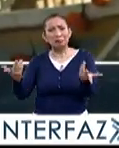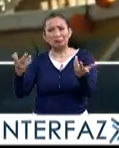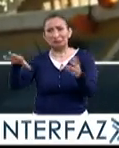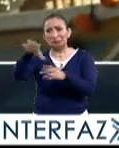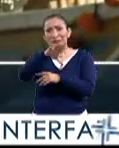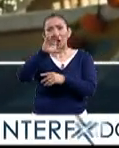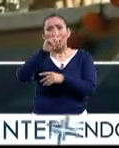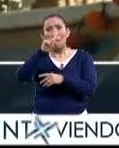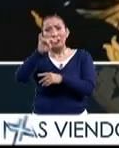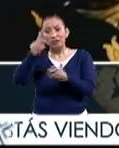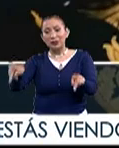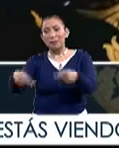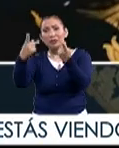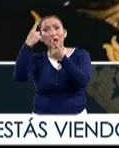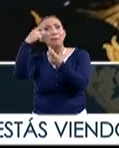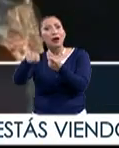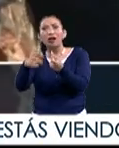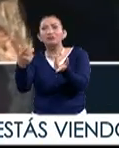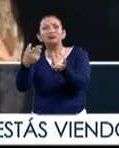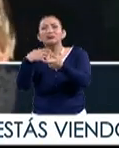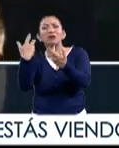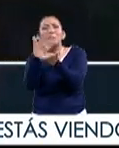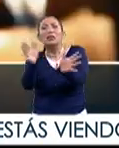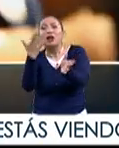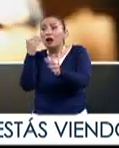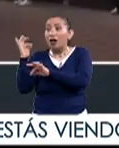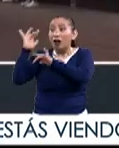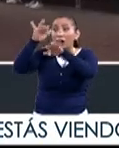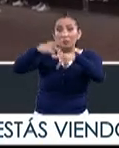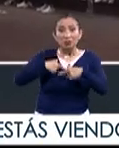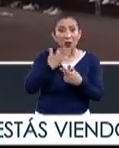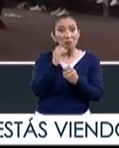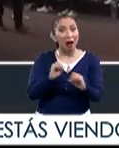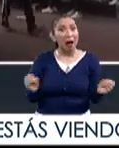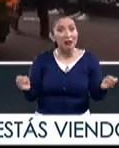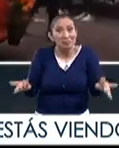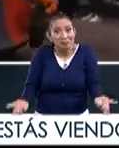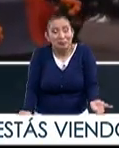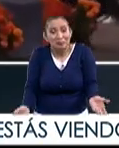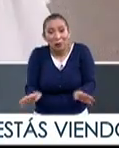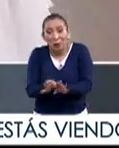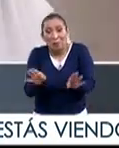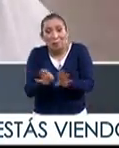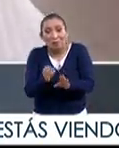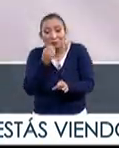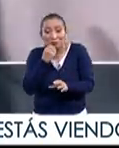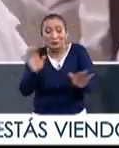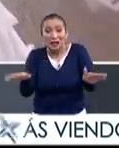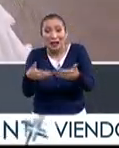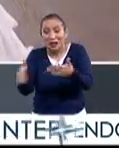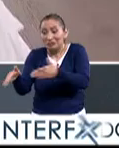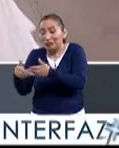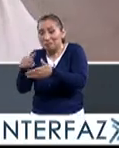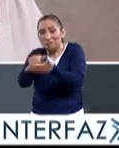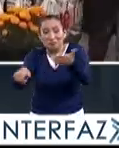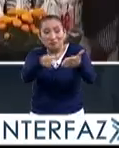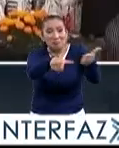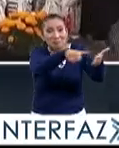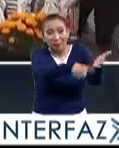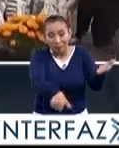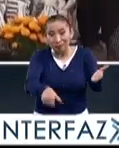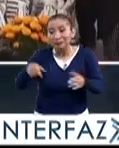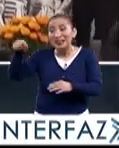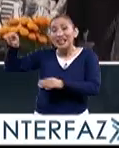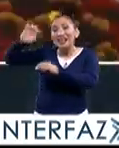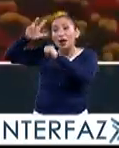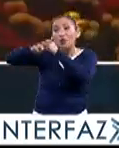conventos, para fines de para lo tipo, que sea, ¿no? porque no hay feligreses, ¿no? Sí. Entonces, también hay en el